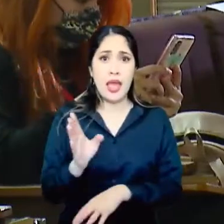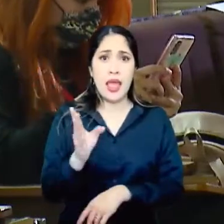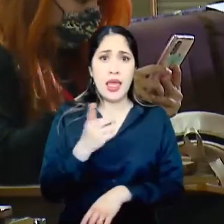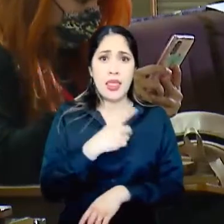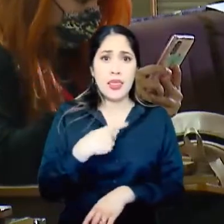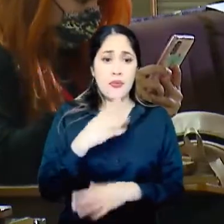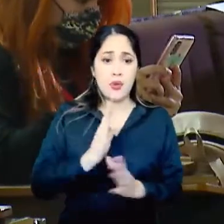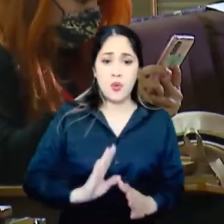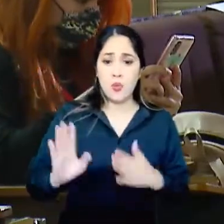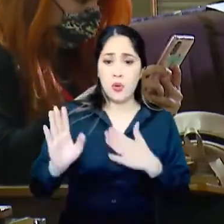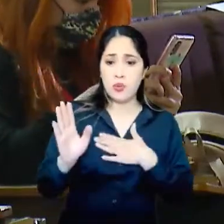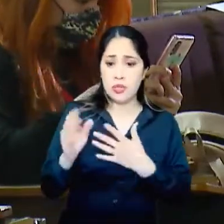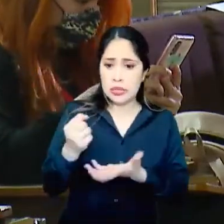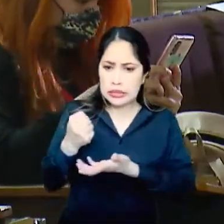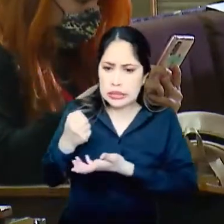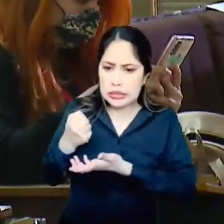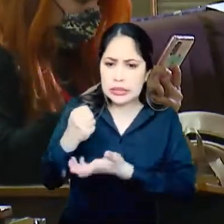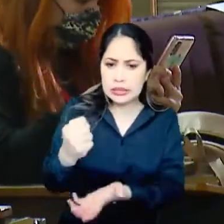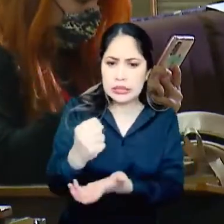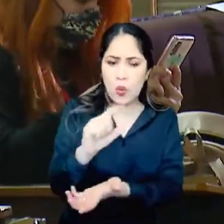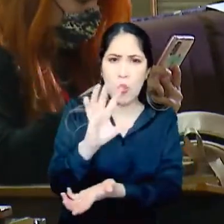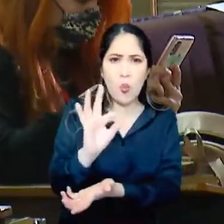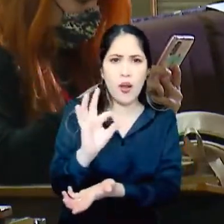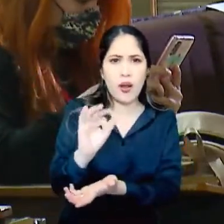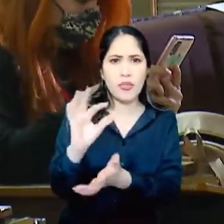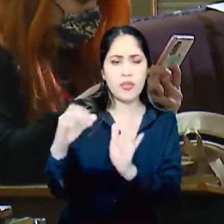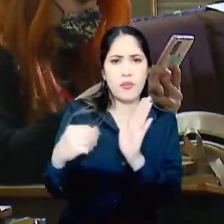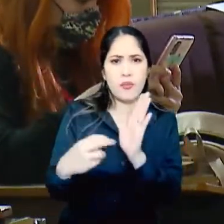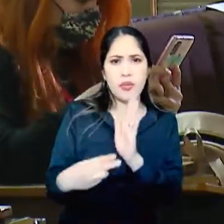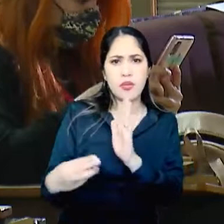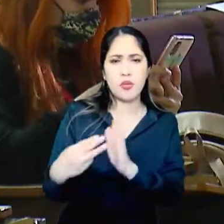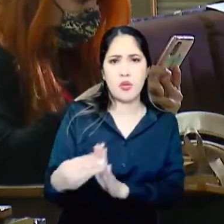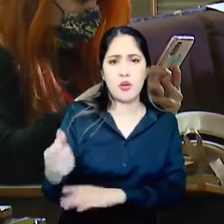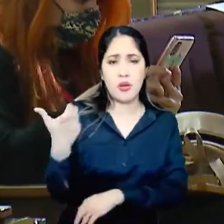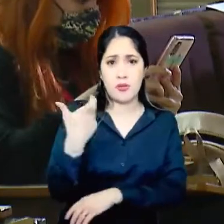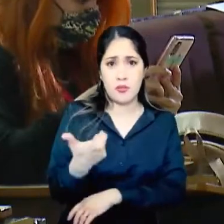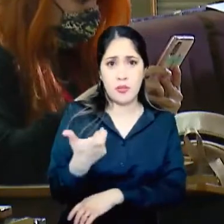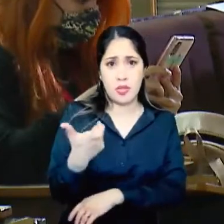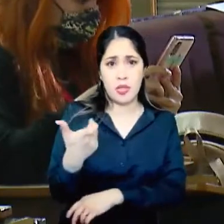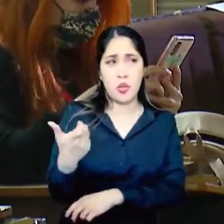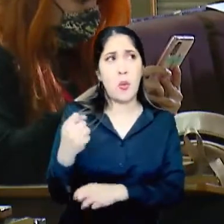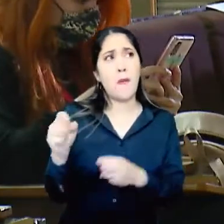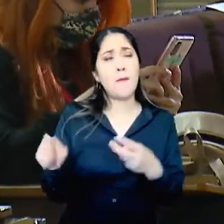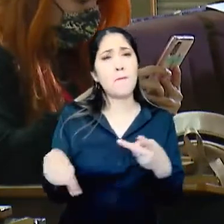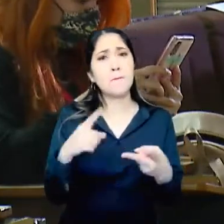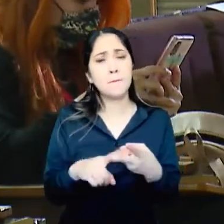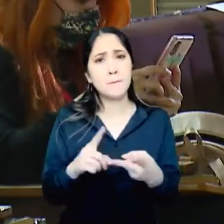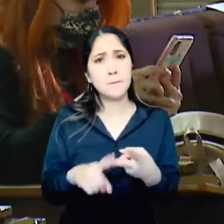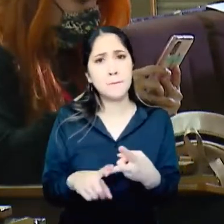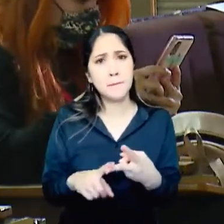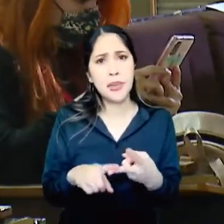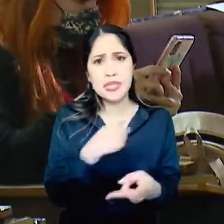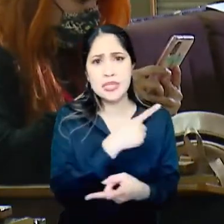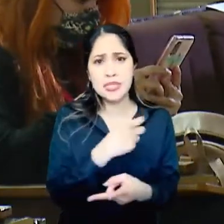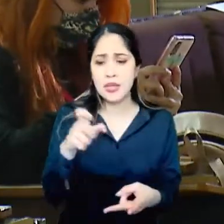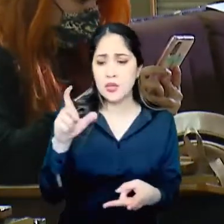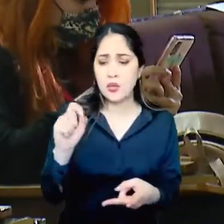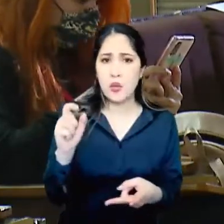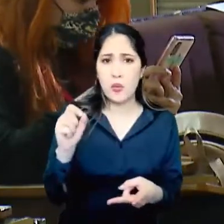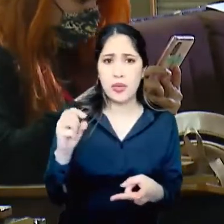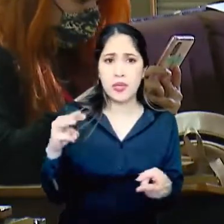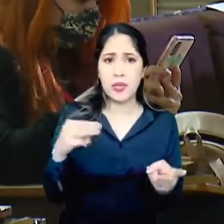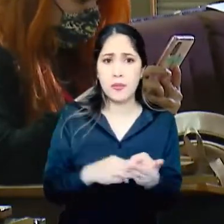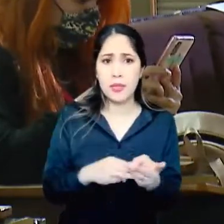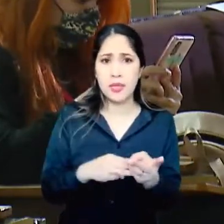en infraestructura del estadio. También se comprometieron a invertir 120 mil pesos